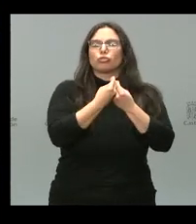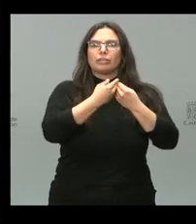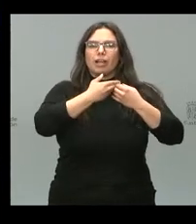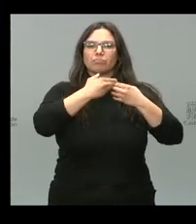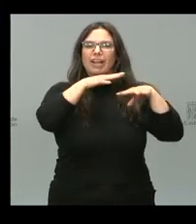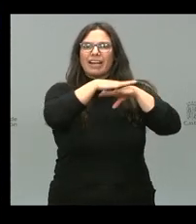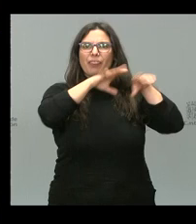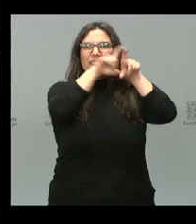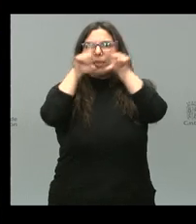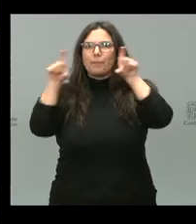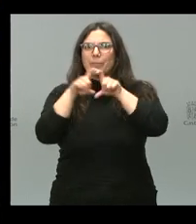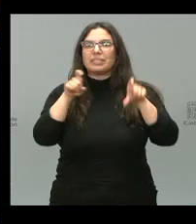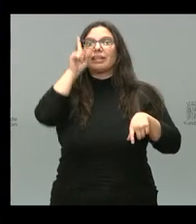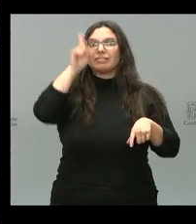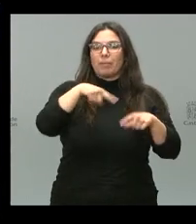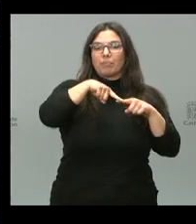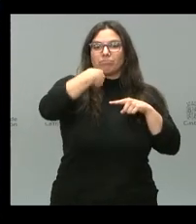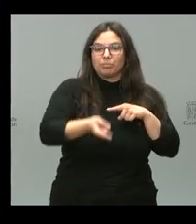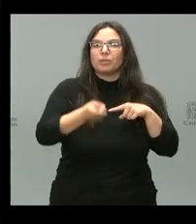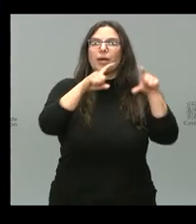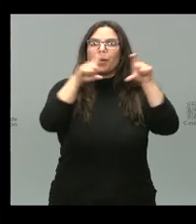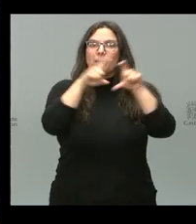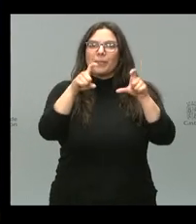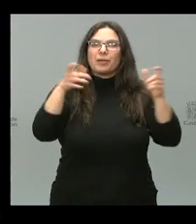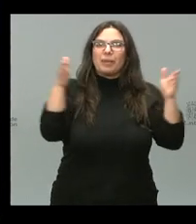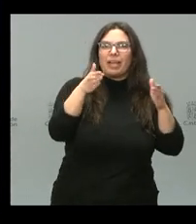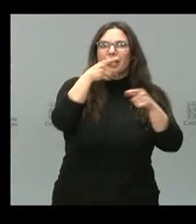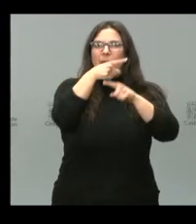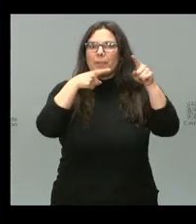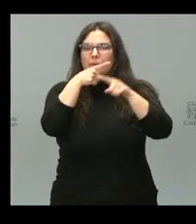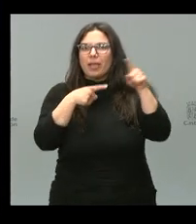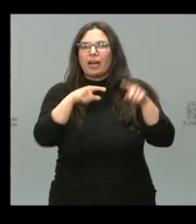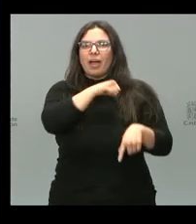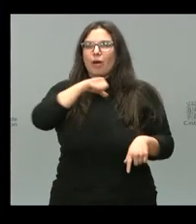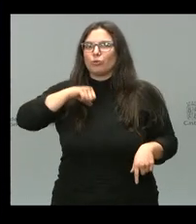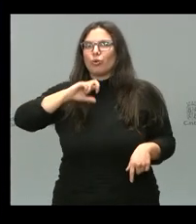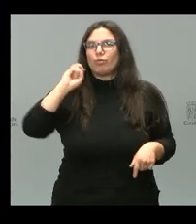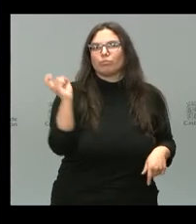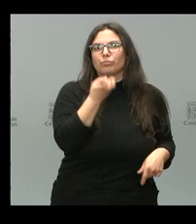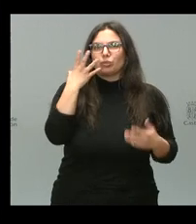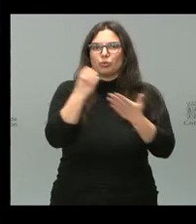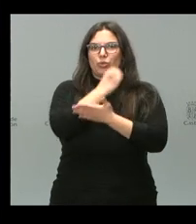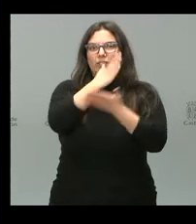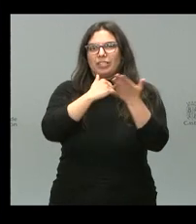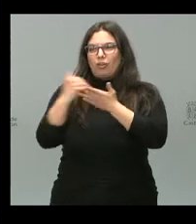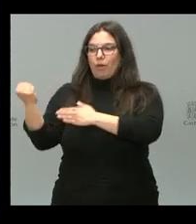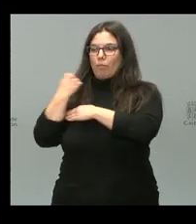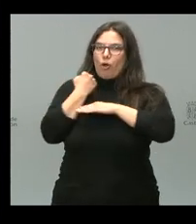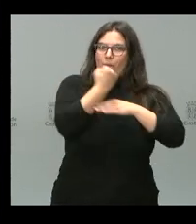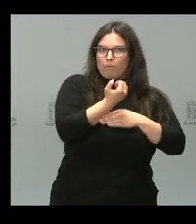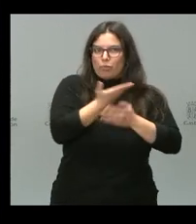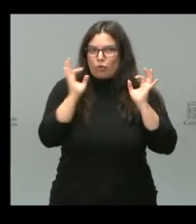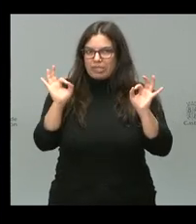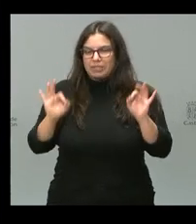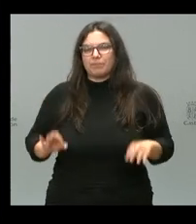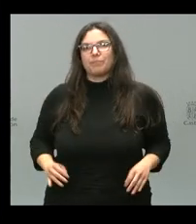que también se otorga a pymes micropymes y autónomos de esta comunidad como saben